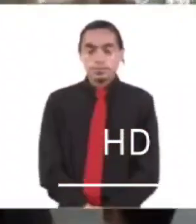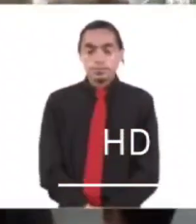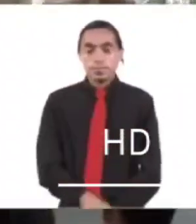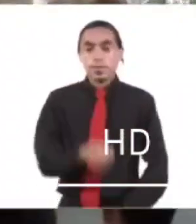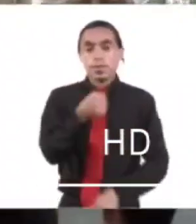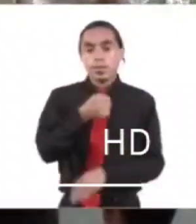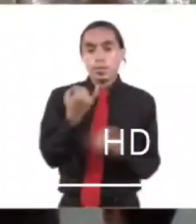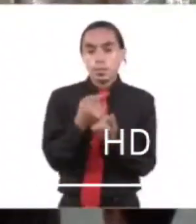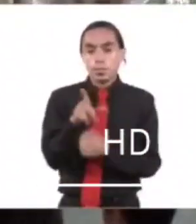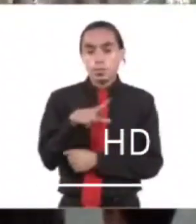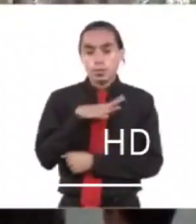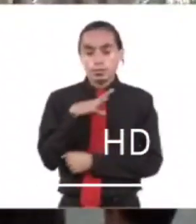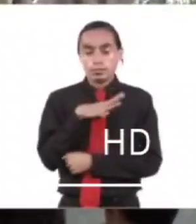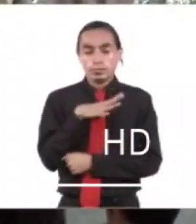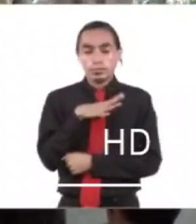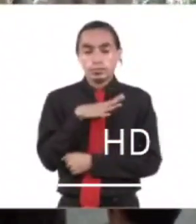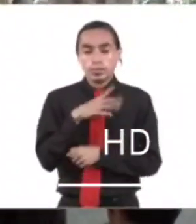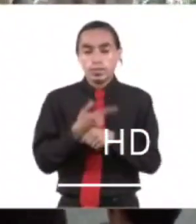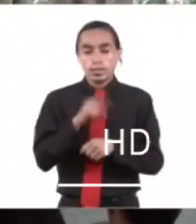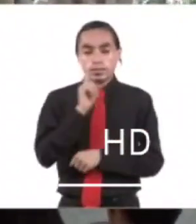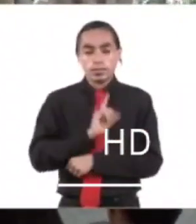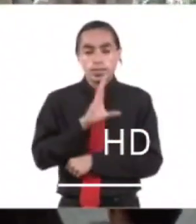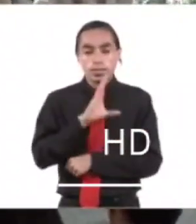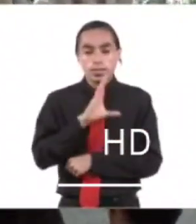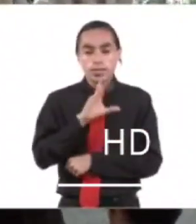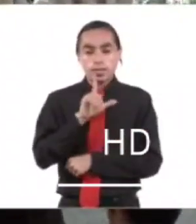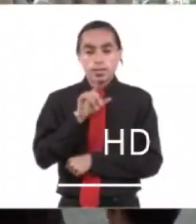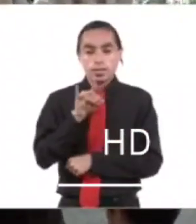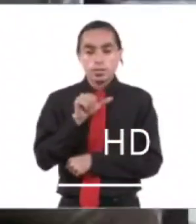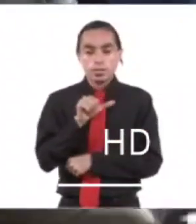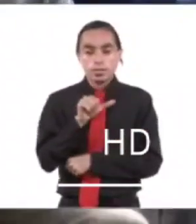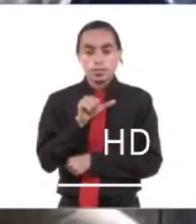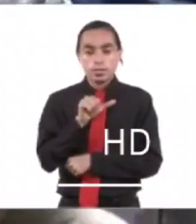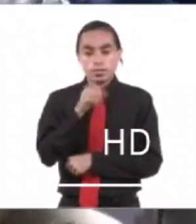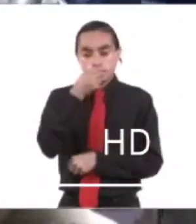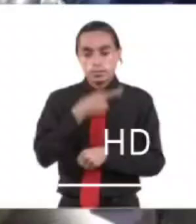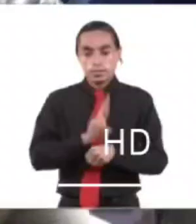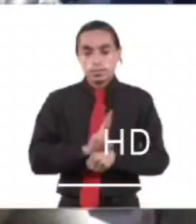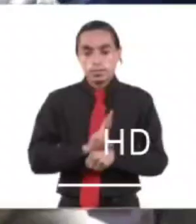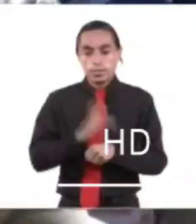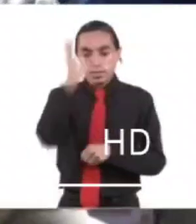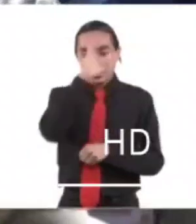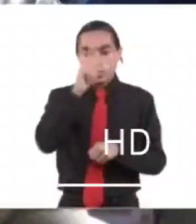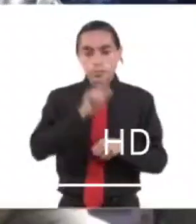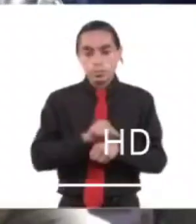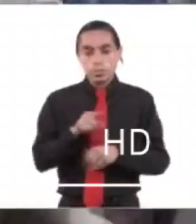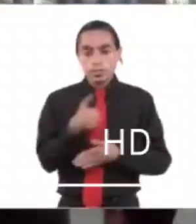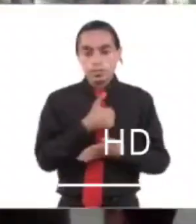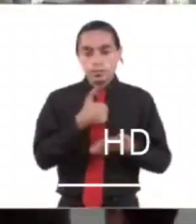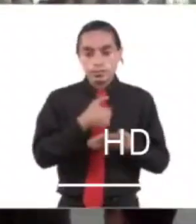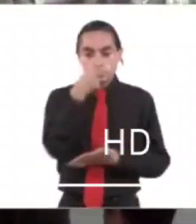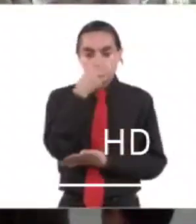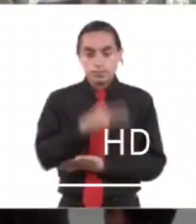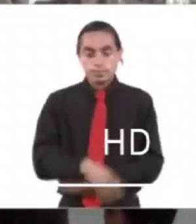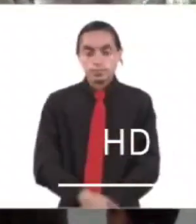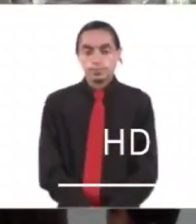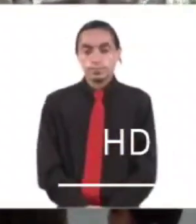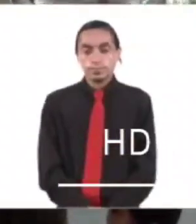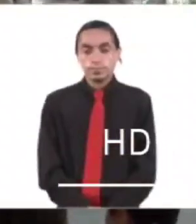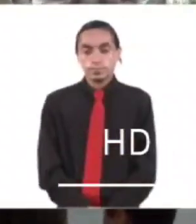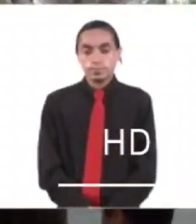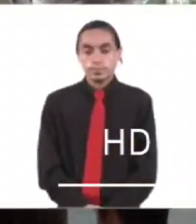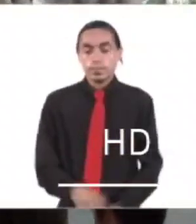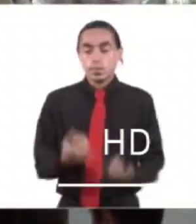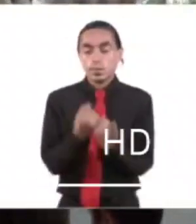Saludamos la presencia de la licenciada Claudia Curiel de Icaza, secretaria de Cultura de la Ciudad de México.